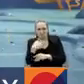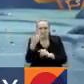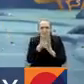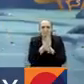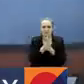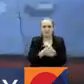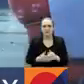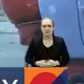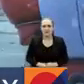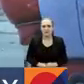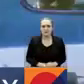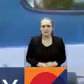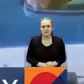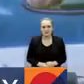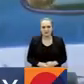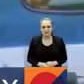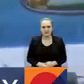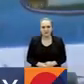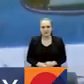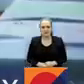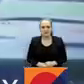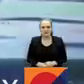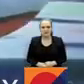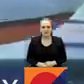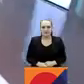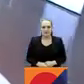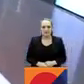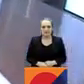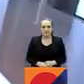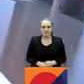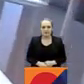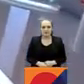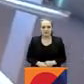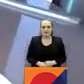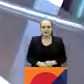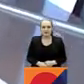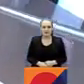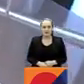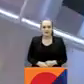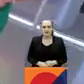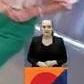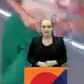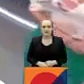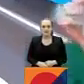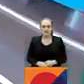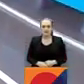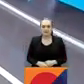Dulce como piña, muy fuerte sin ejercicio, pero bailando.